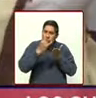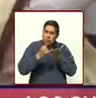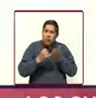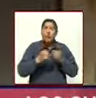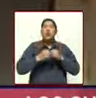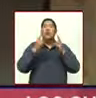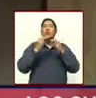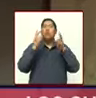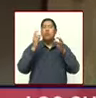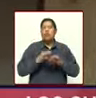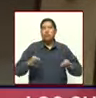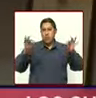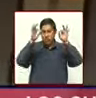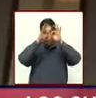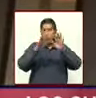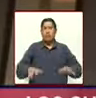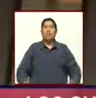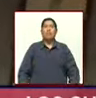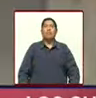muy particular.